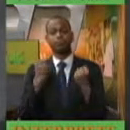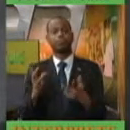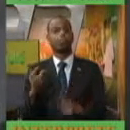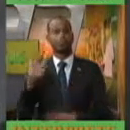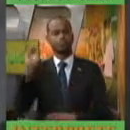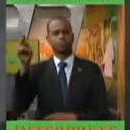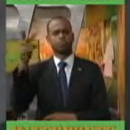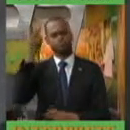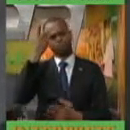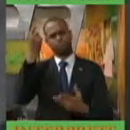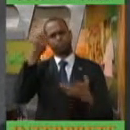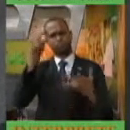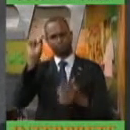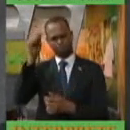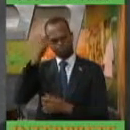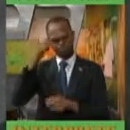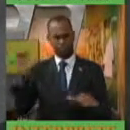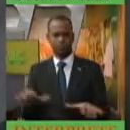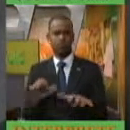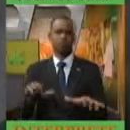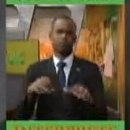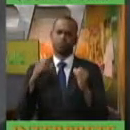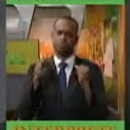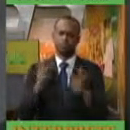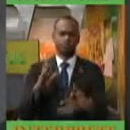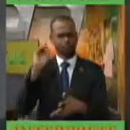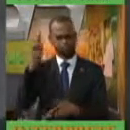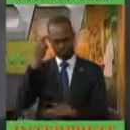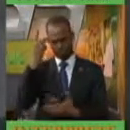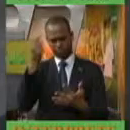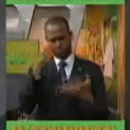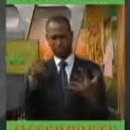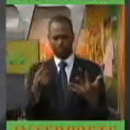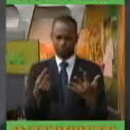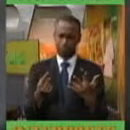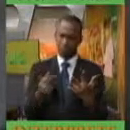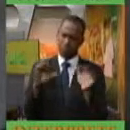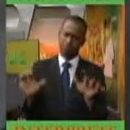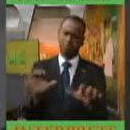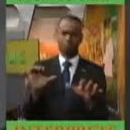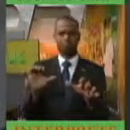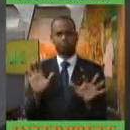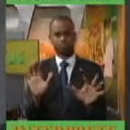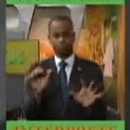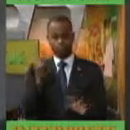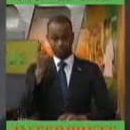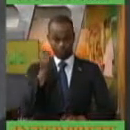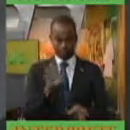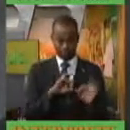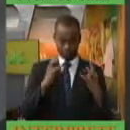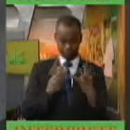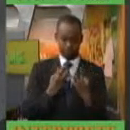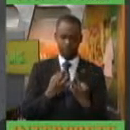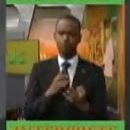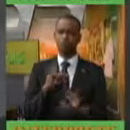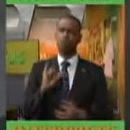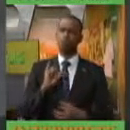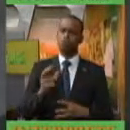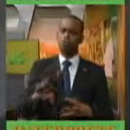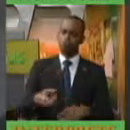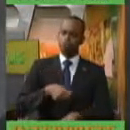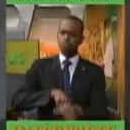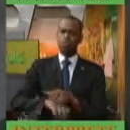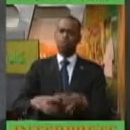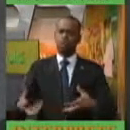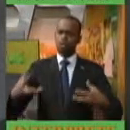muchísimas políticas desde el gobierno, pueden haber muchas políticas desde el Estado, pero si la familia no se identifica, si la familia no se